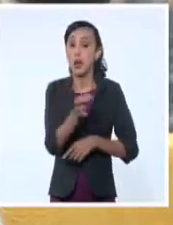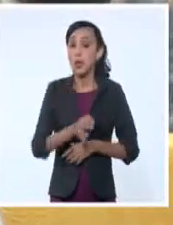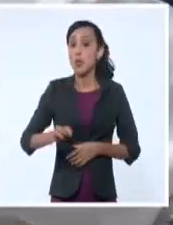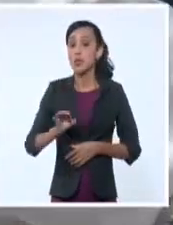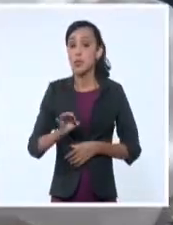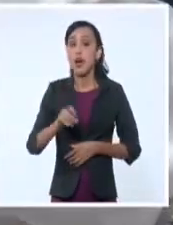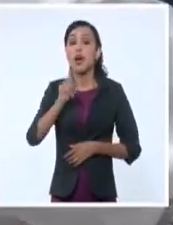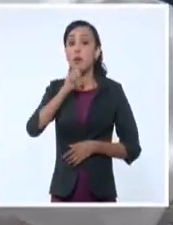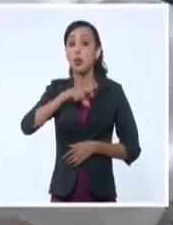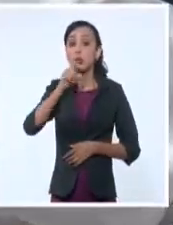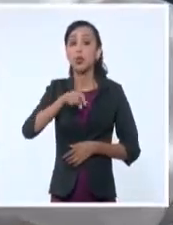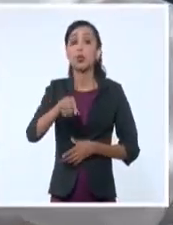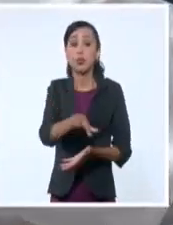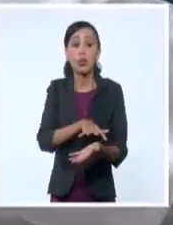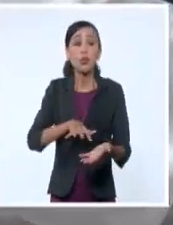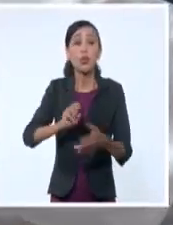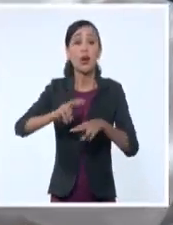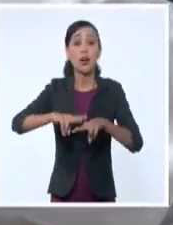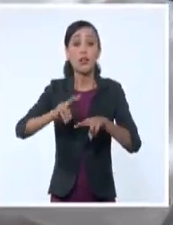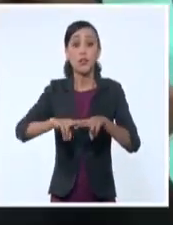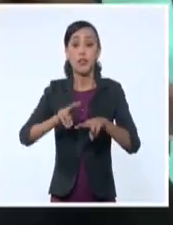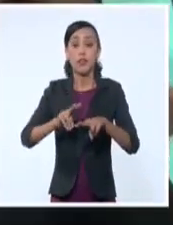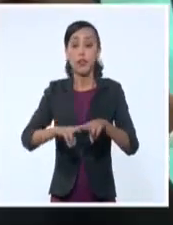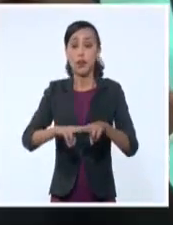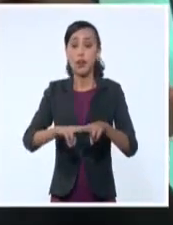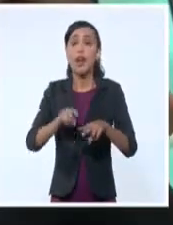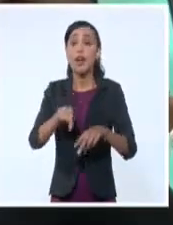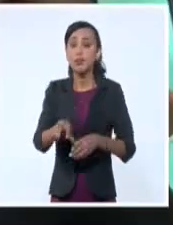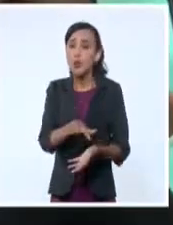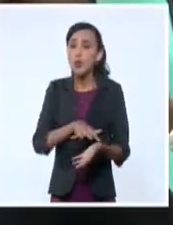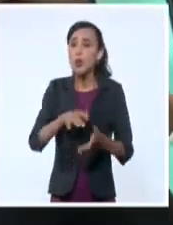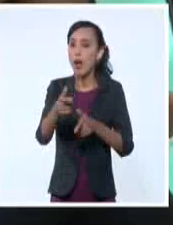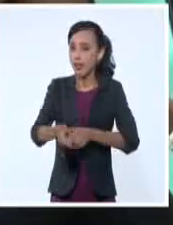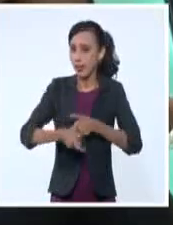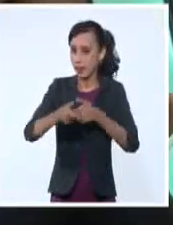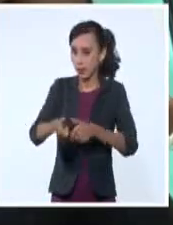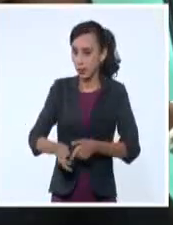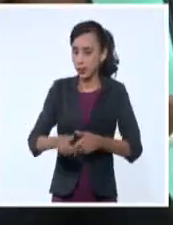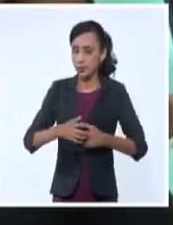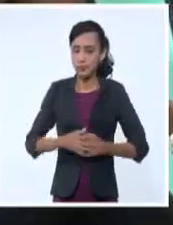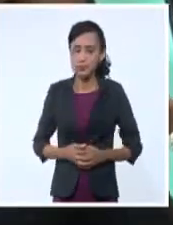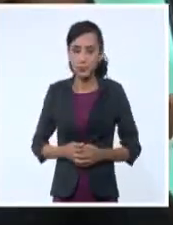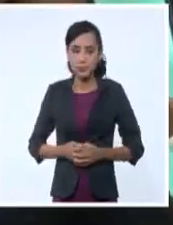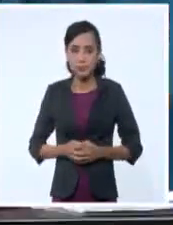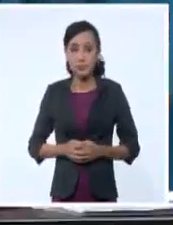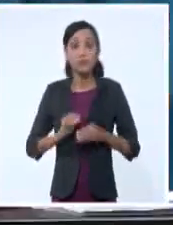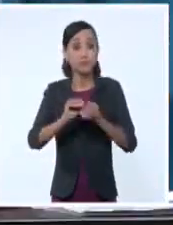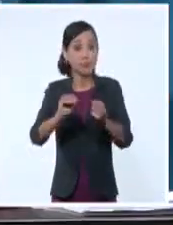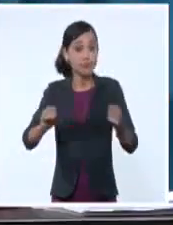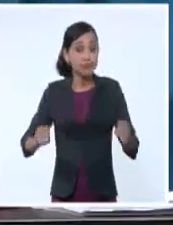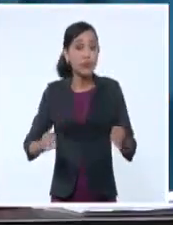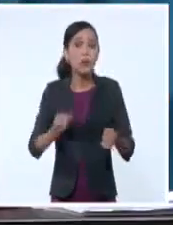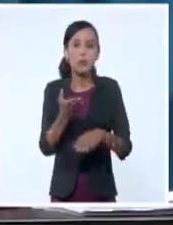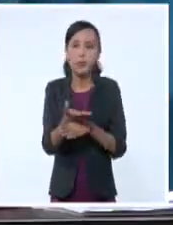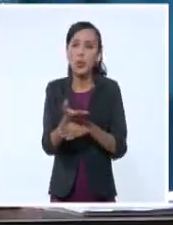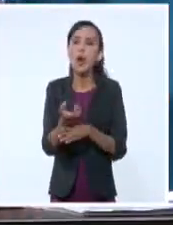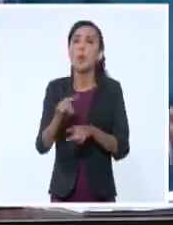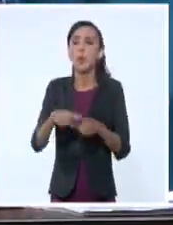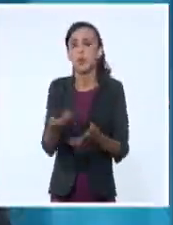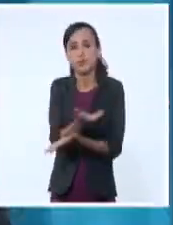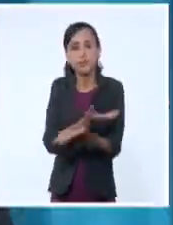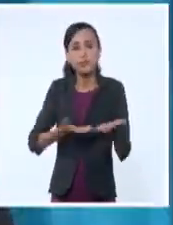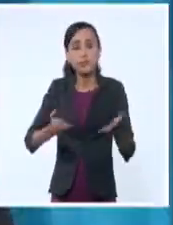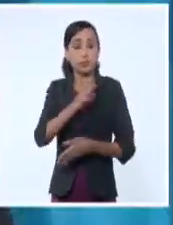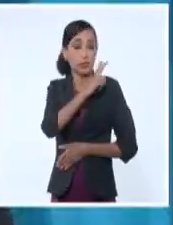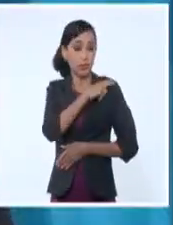Partido de este territorio habanero, eminentemente agrícola e industrial. Un llamado que hizo Díaz-Canel al intercambiar con la dirección